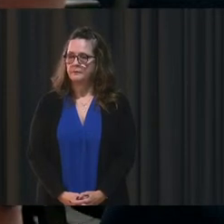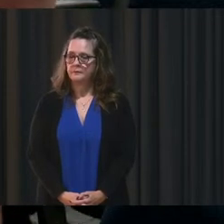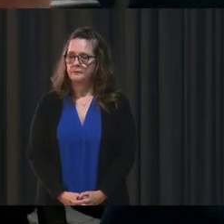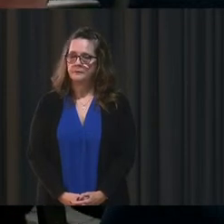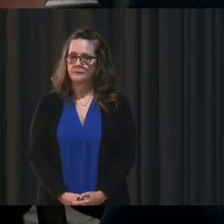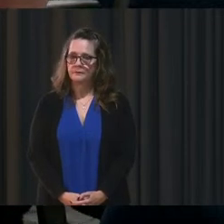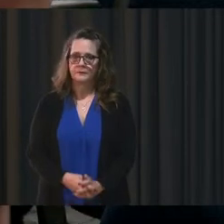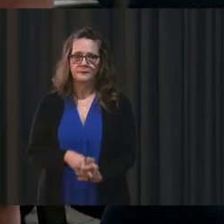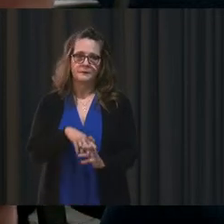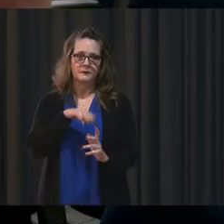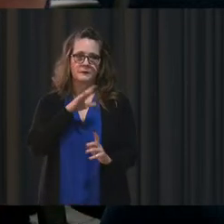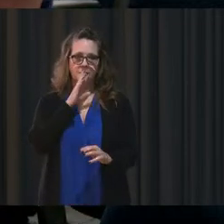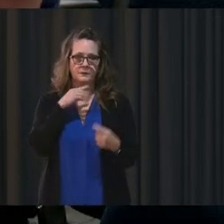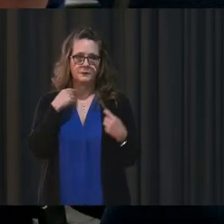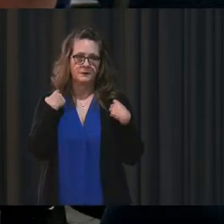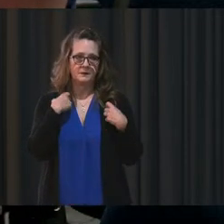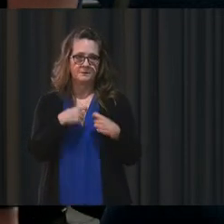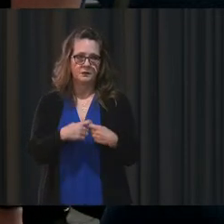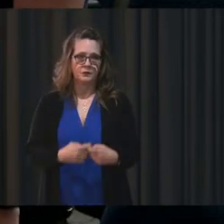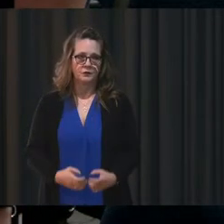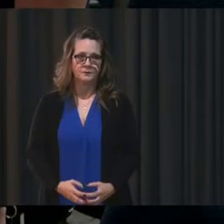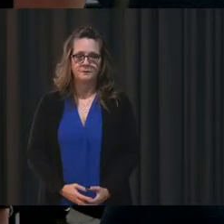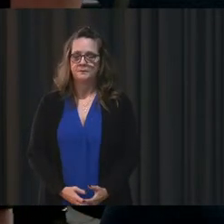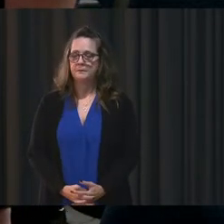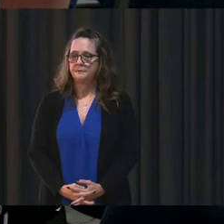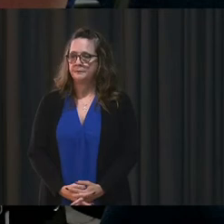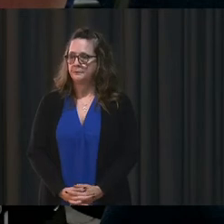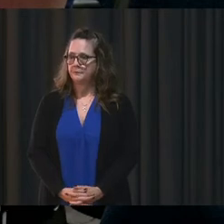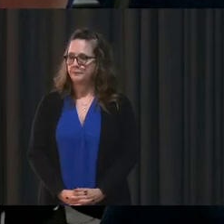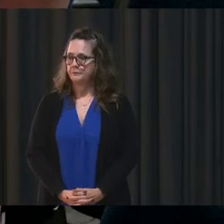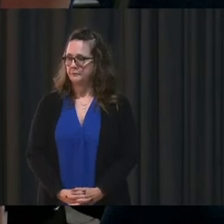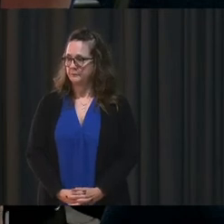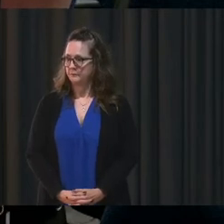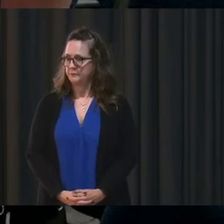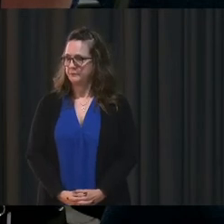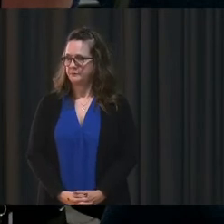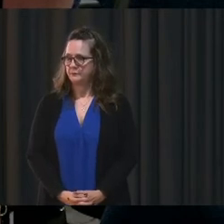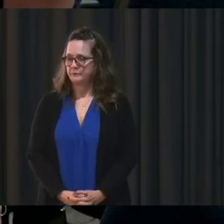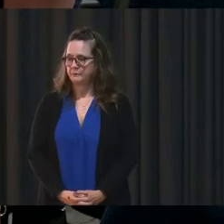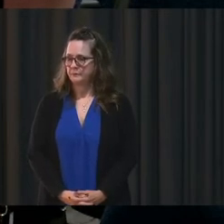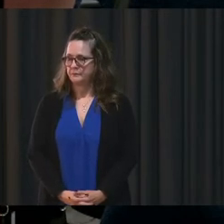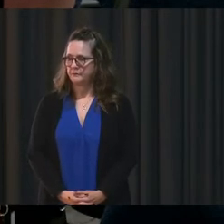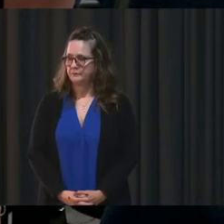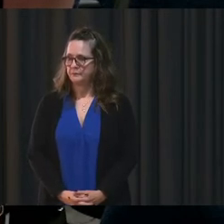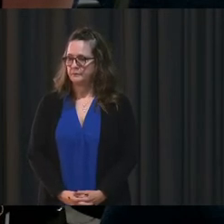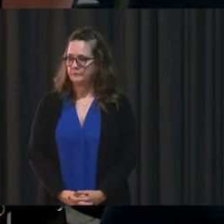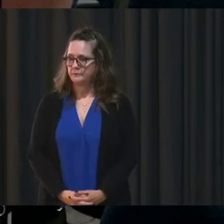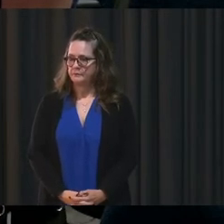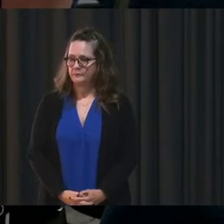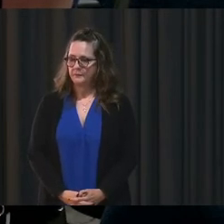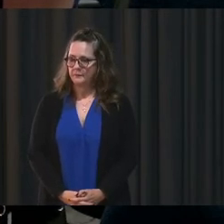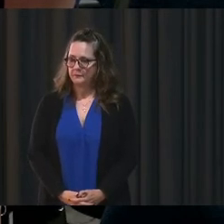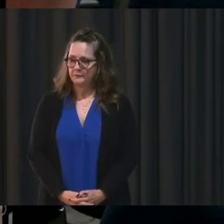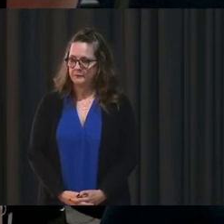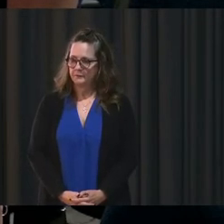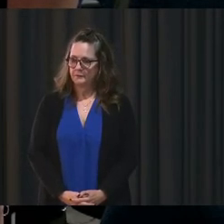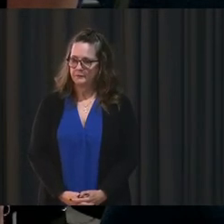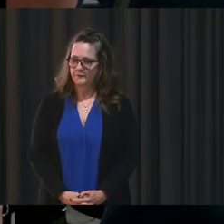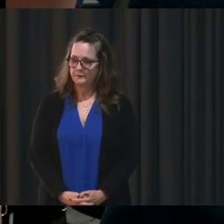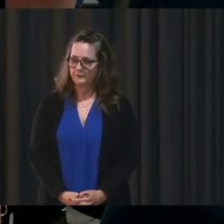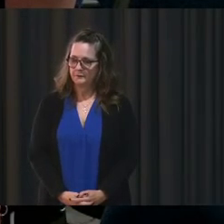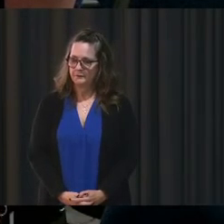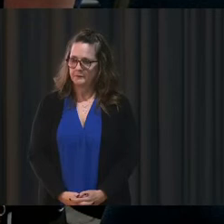hijo estudia aquí, fue agredido por un seguridad y la base de la agresión fue porque mi hijo no